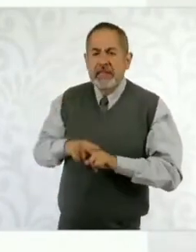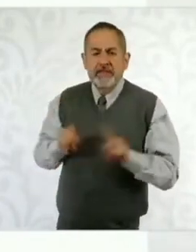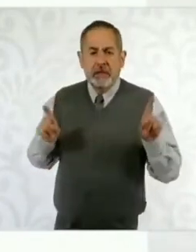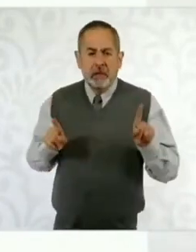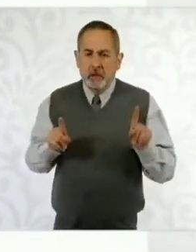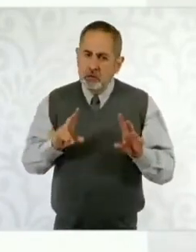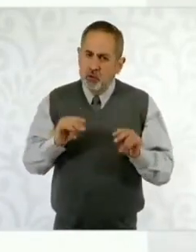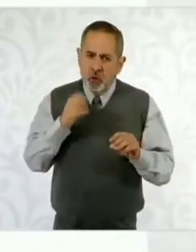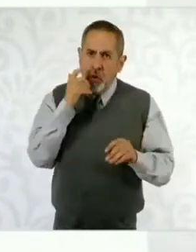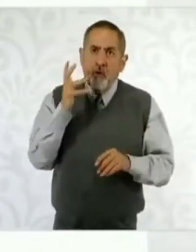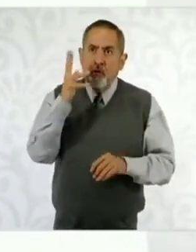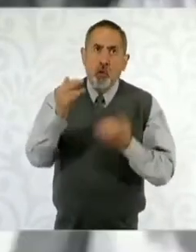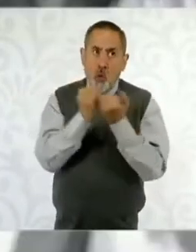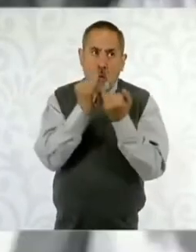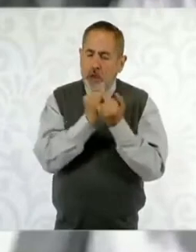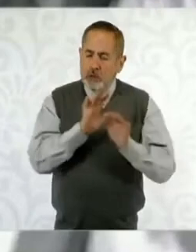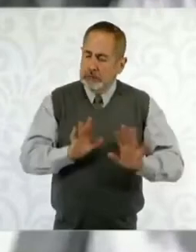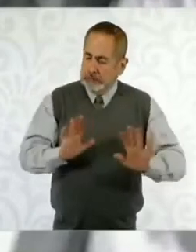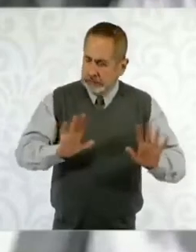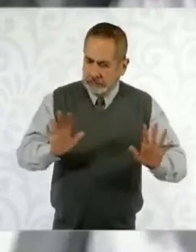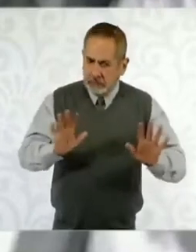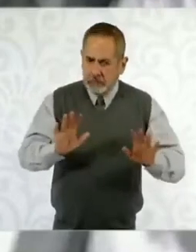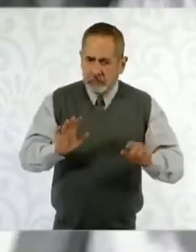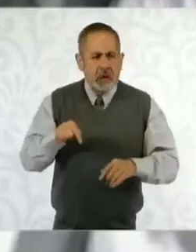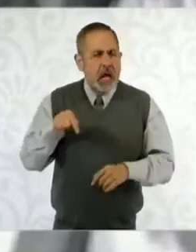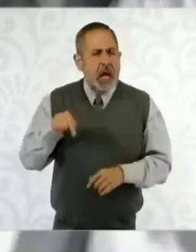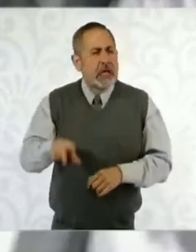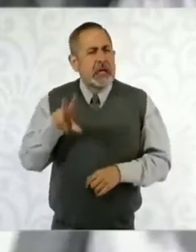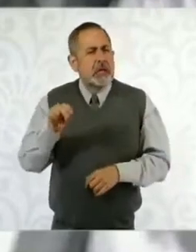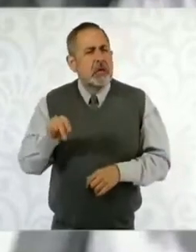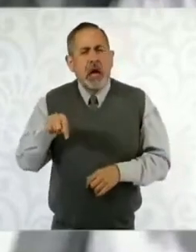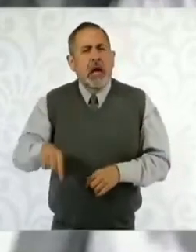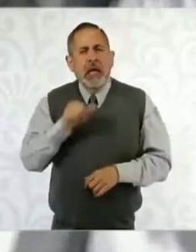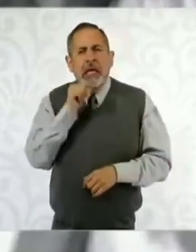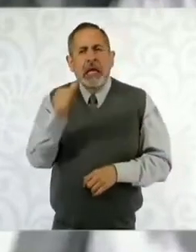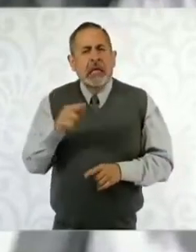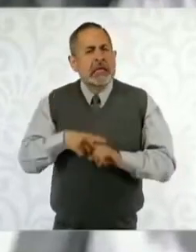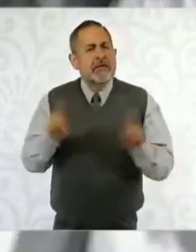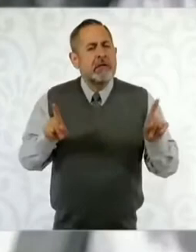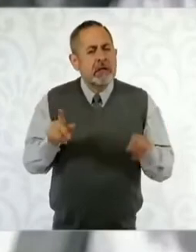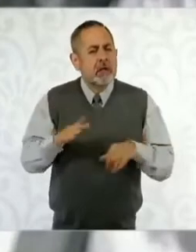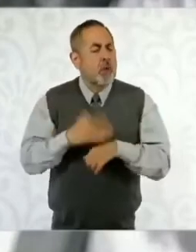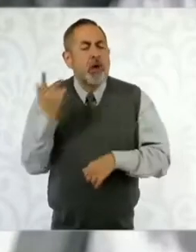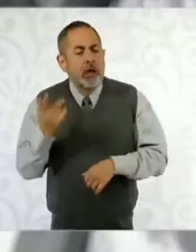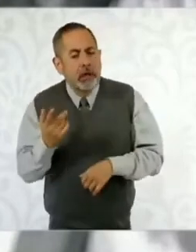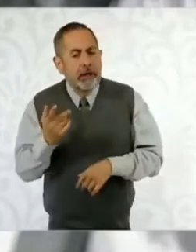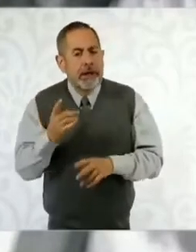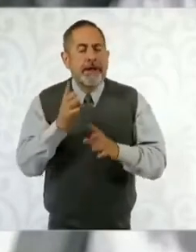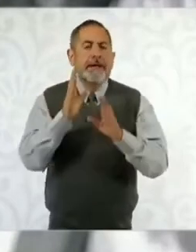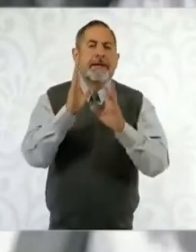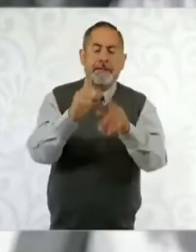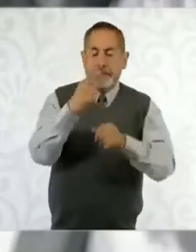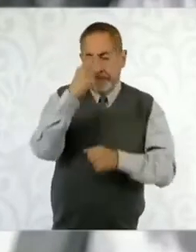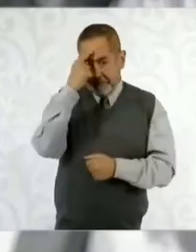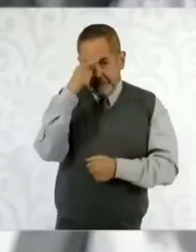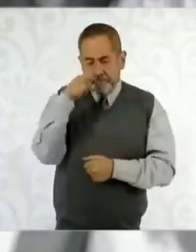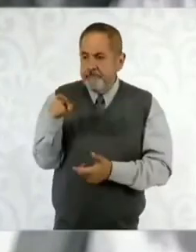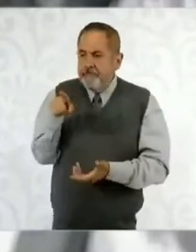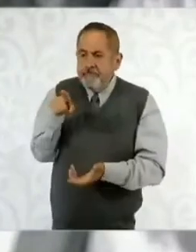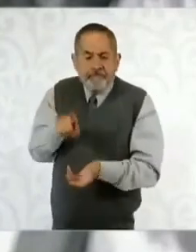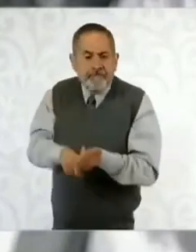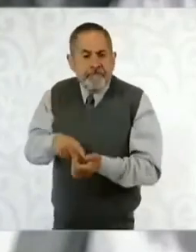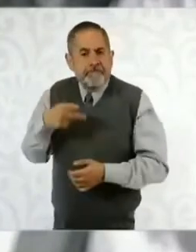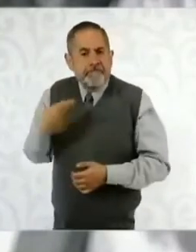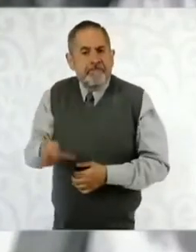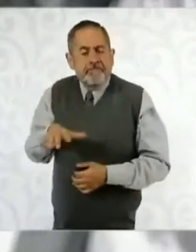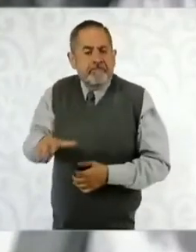no queremos tenerlo? Yo creo que una primera parte sí tiene que ver con valores de